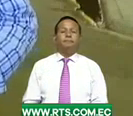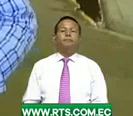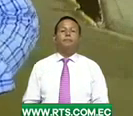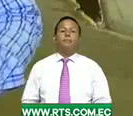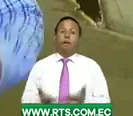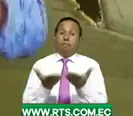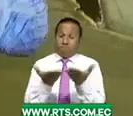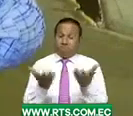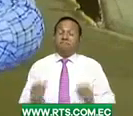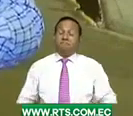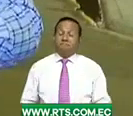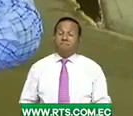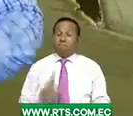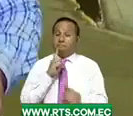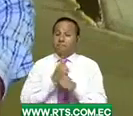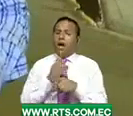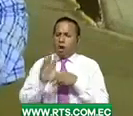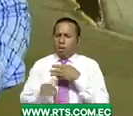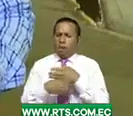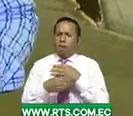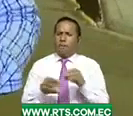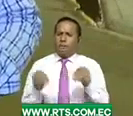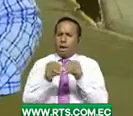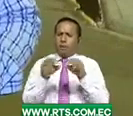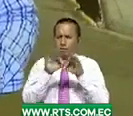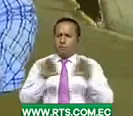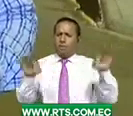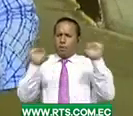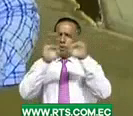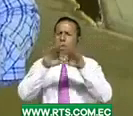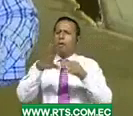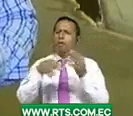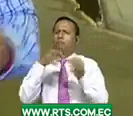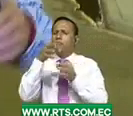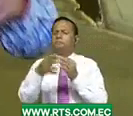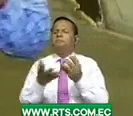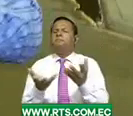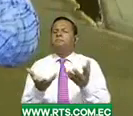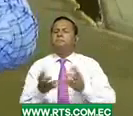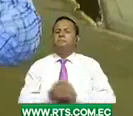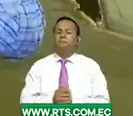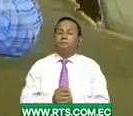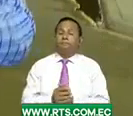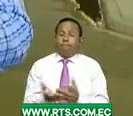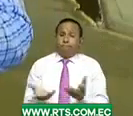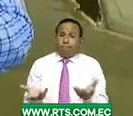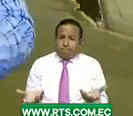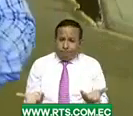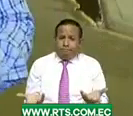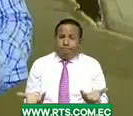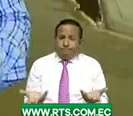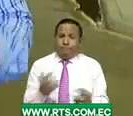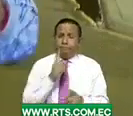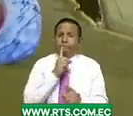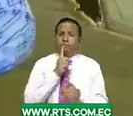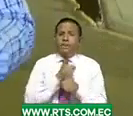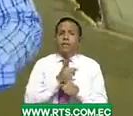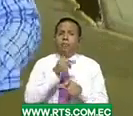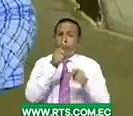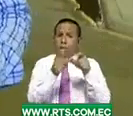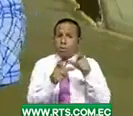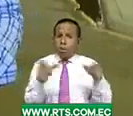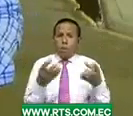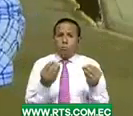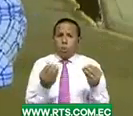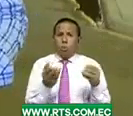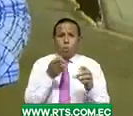Anneli, así es. Otra cosa más importante que también tenemos que hablar, y es que precisamente los distintos usuarios de la